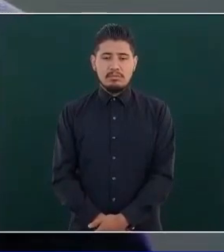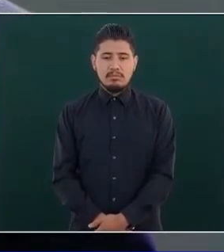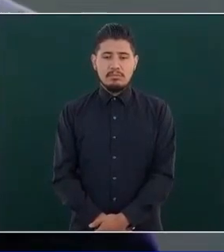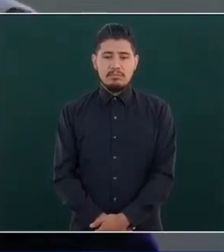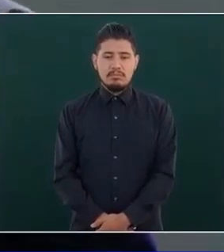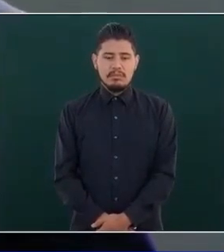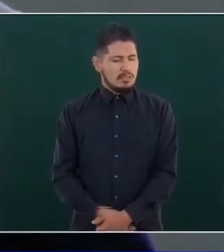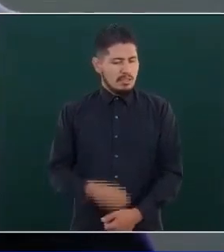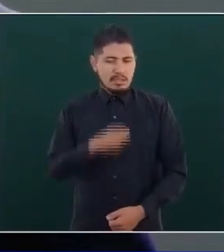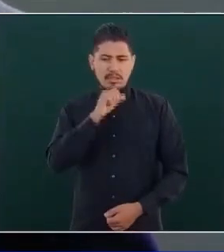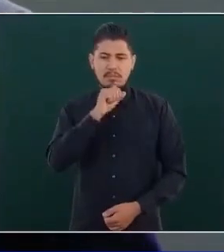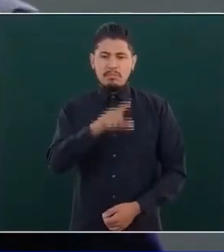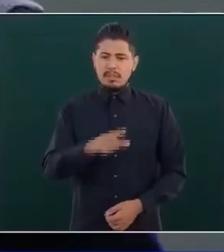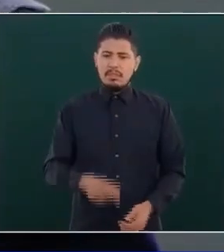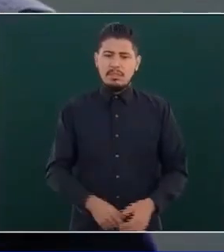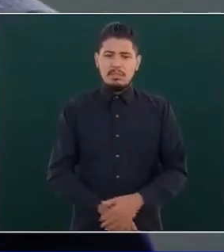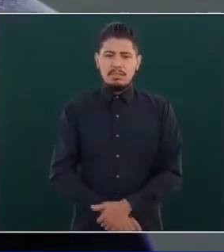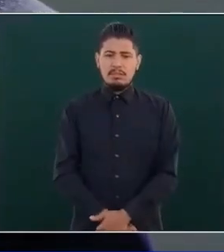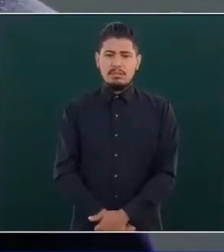Y también